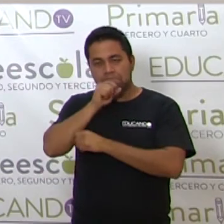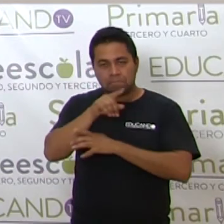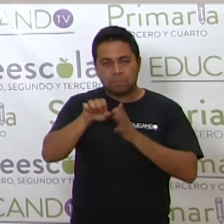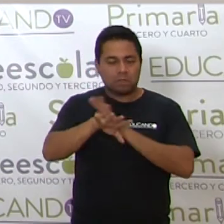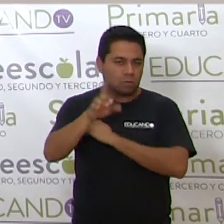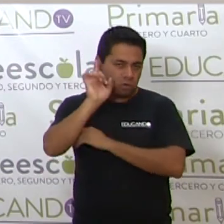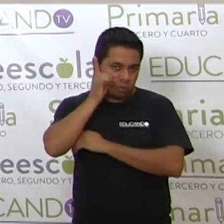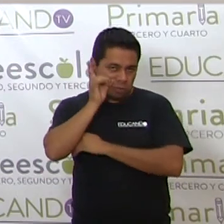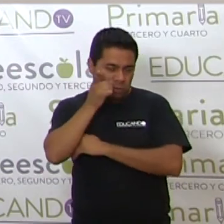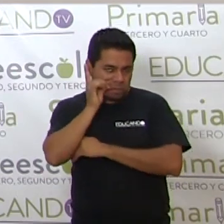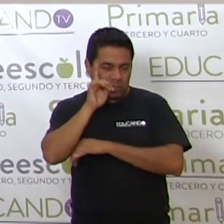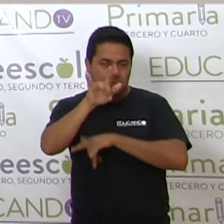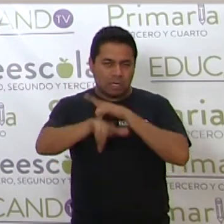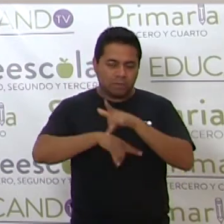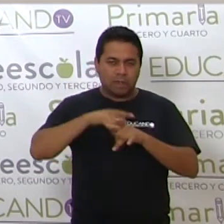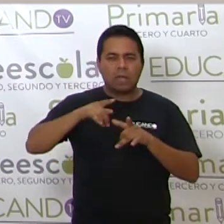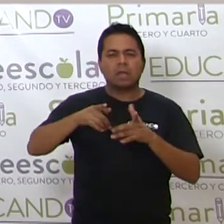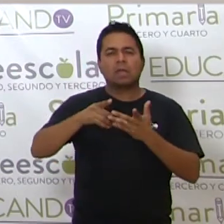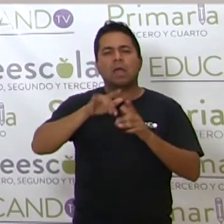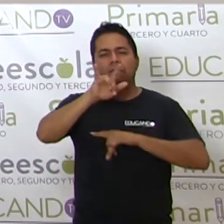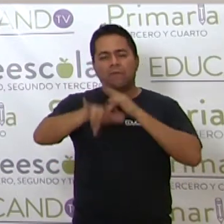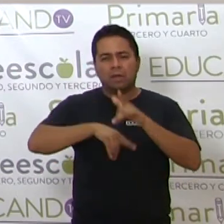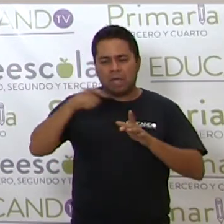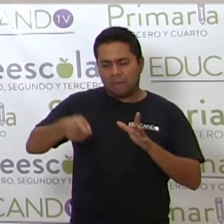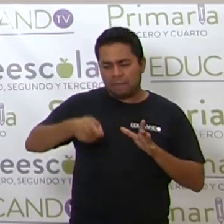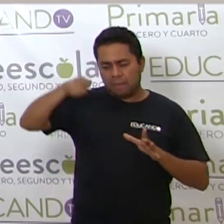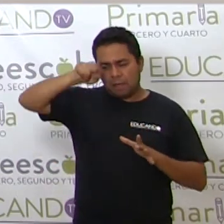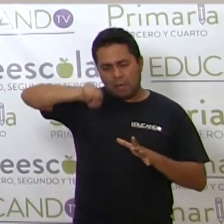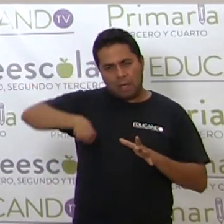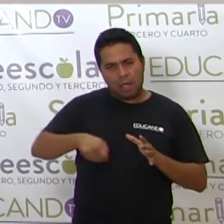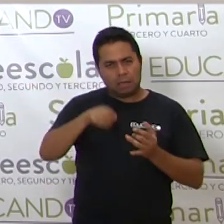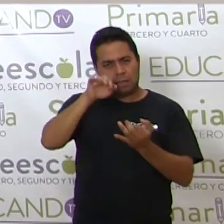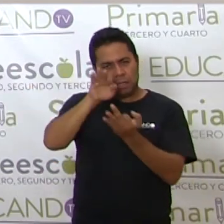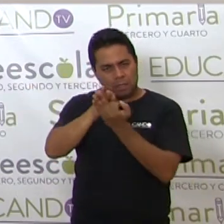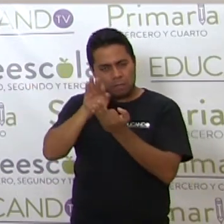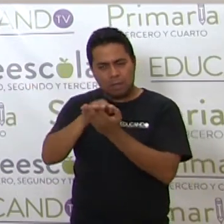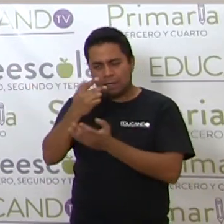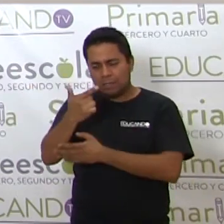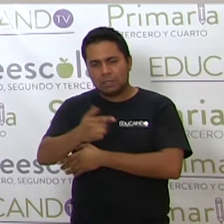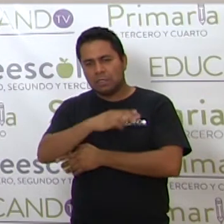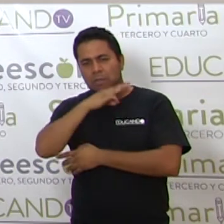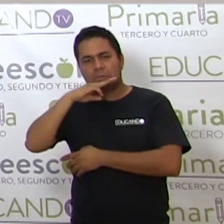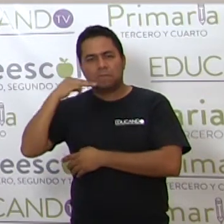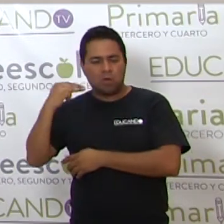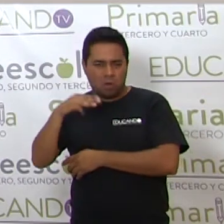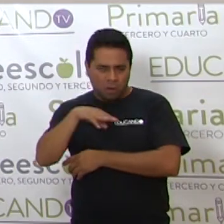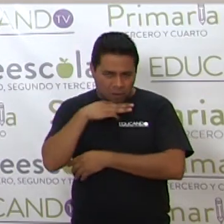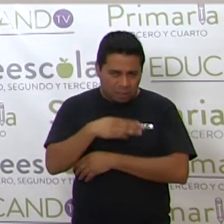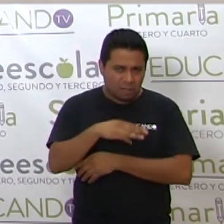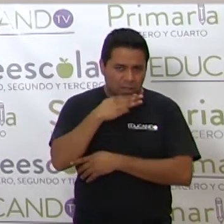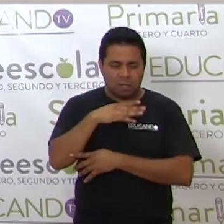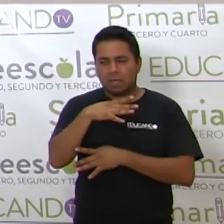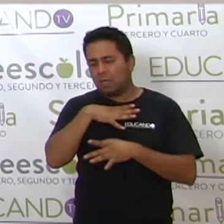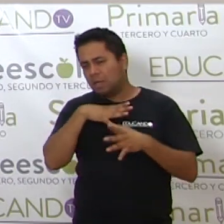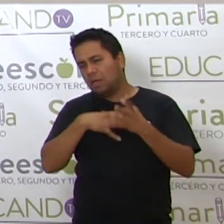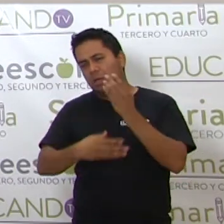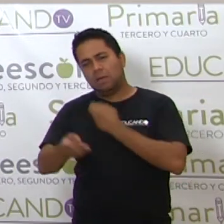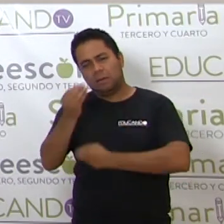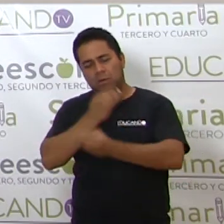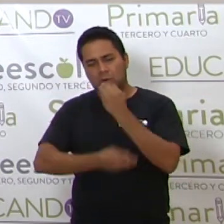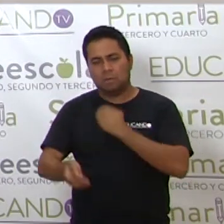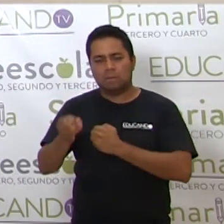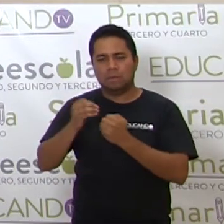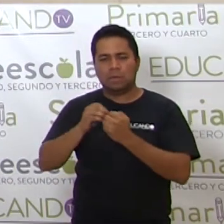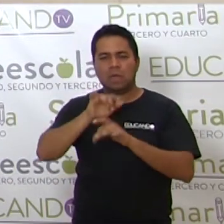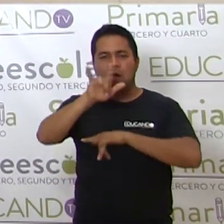mezcal en la feria del tejate y el tamal en la de los 73 si vamos a encontrar la feria de la